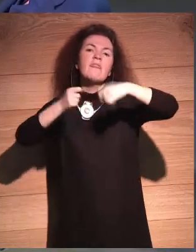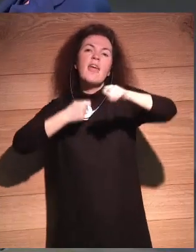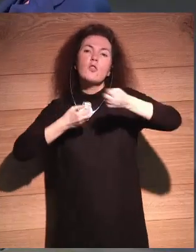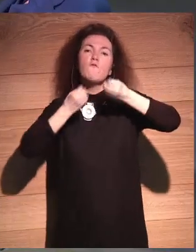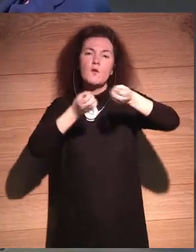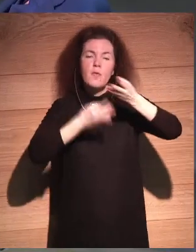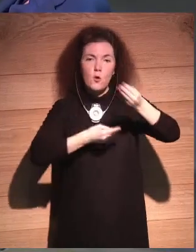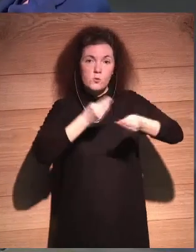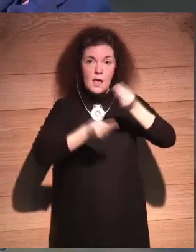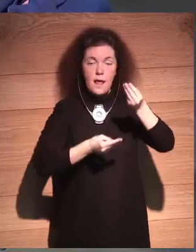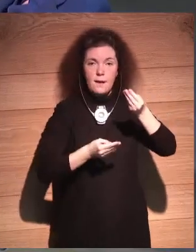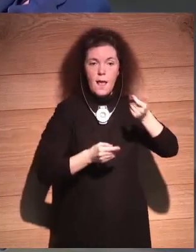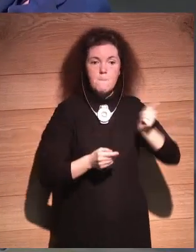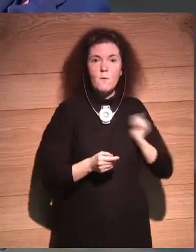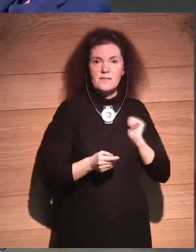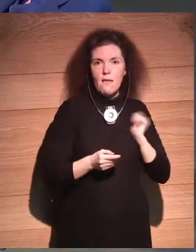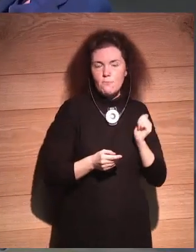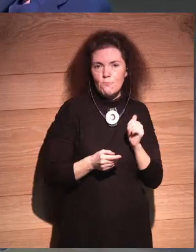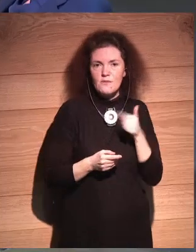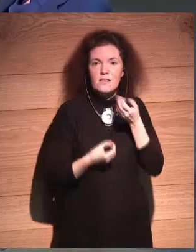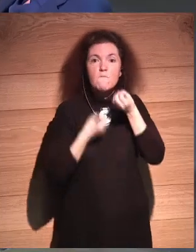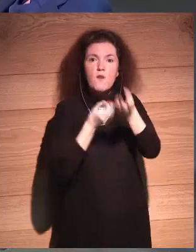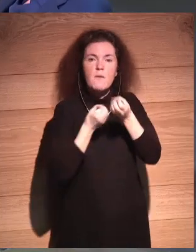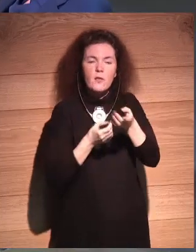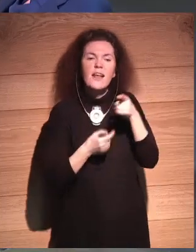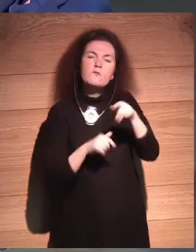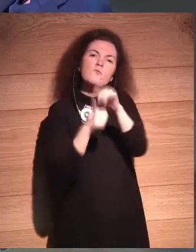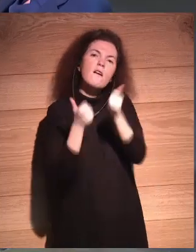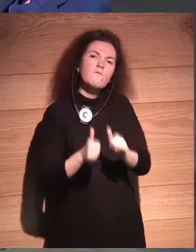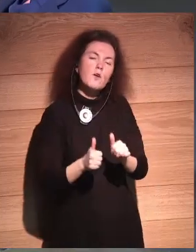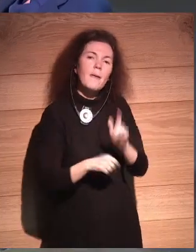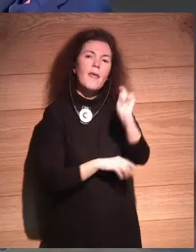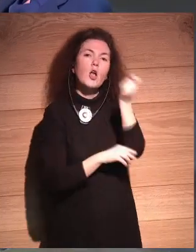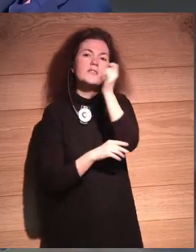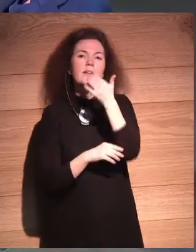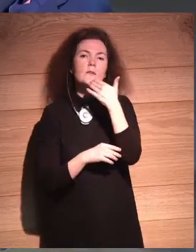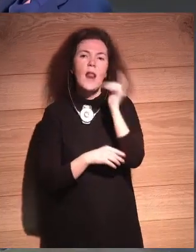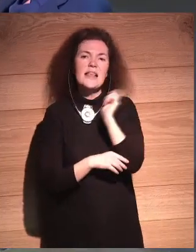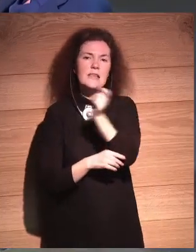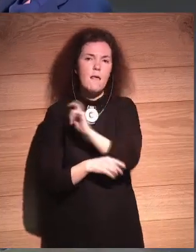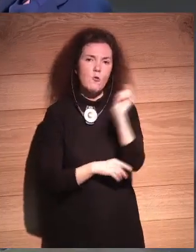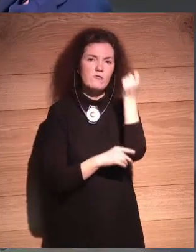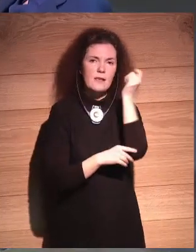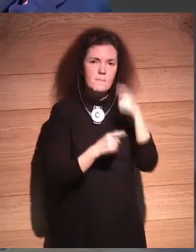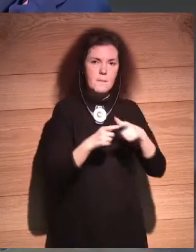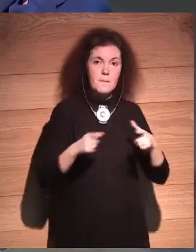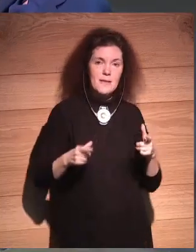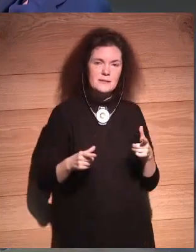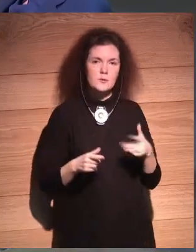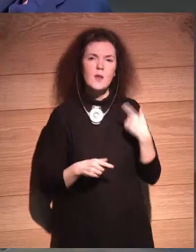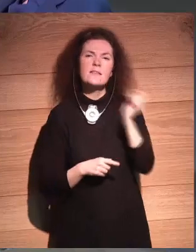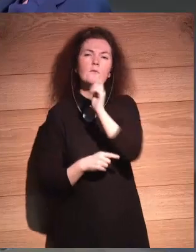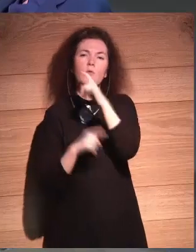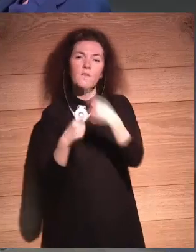información o utilizando, explotando esta información. Y esto es una manera también de conseguir esclavos. Y es una